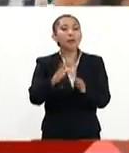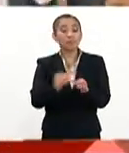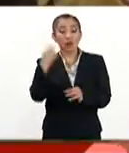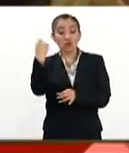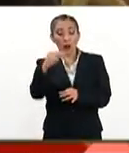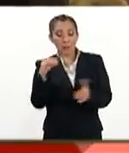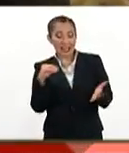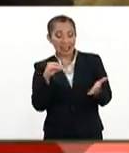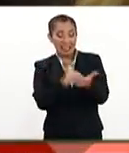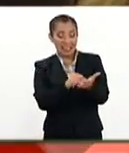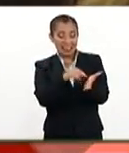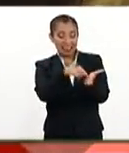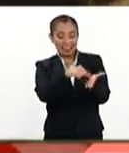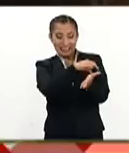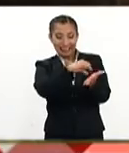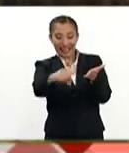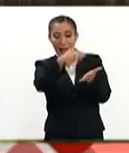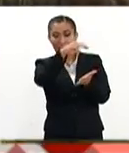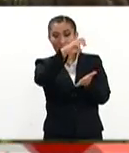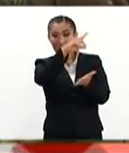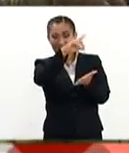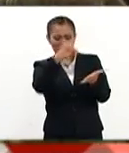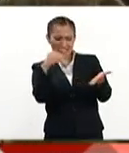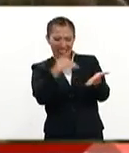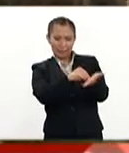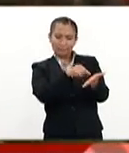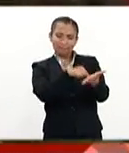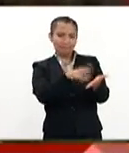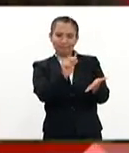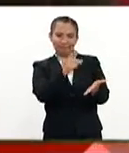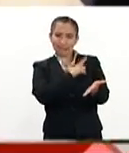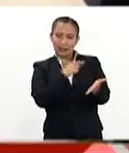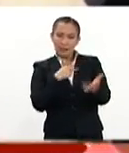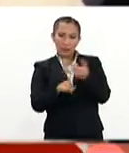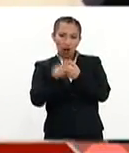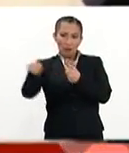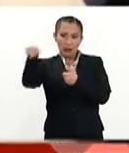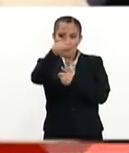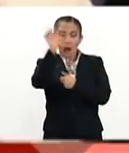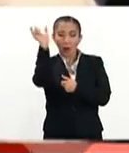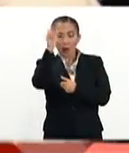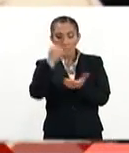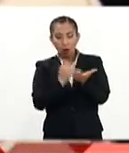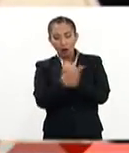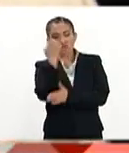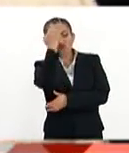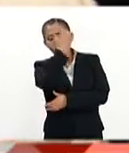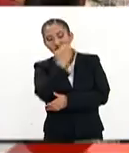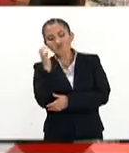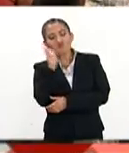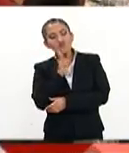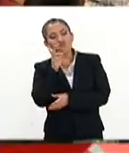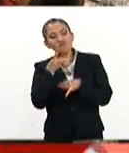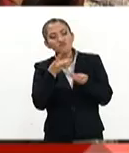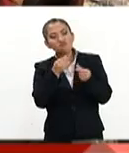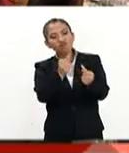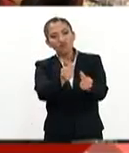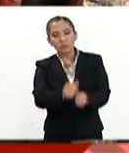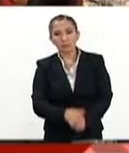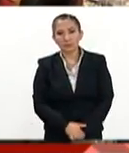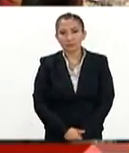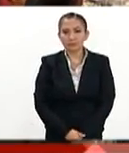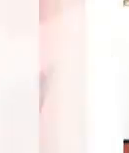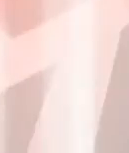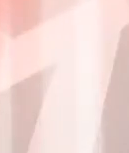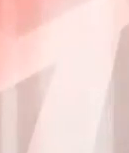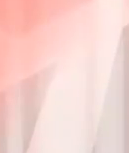nombre, al incluir el apellido del precandidato presidencial, también genera problemas al momento de fiscalizar los gastos de campaña.